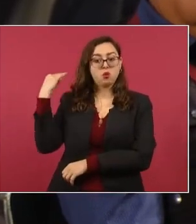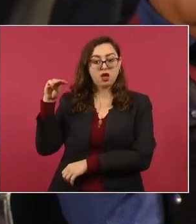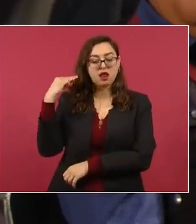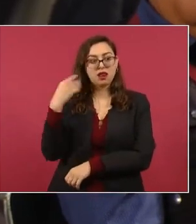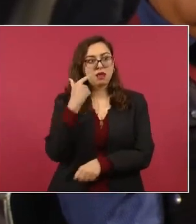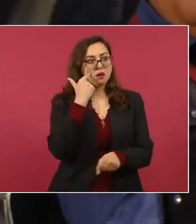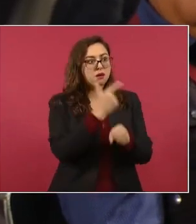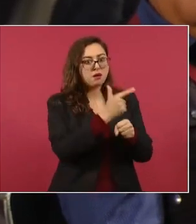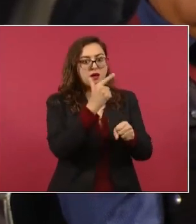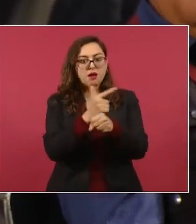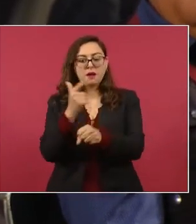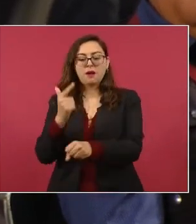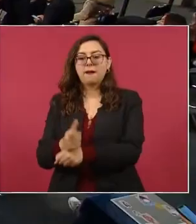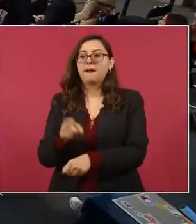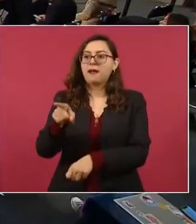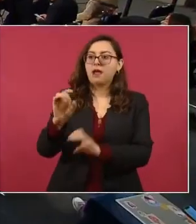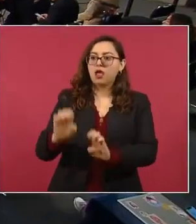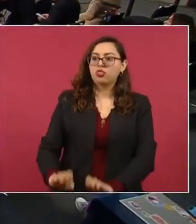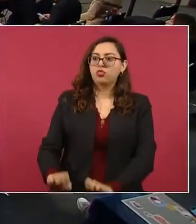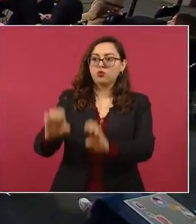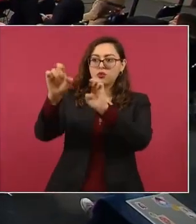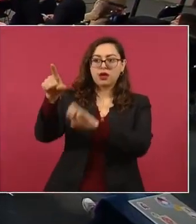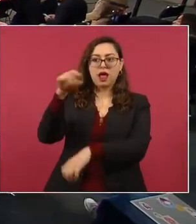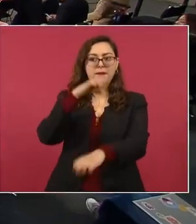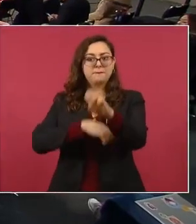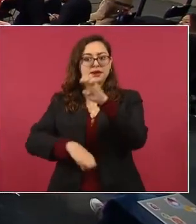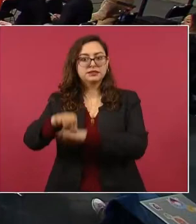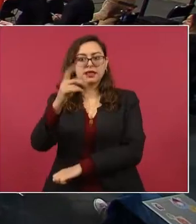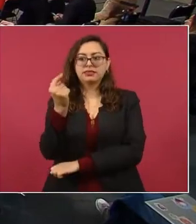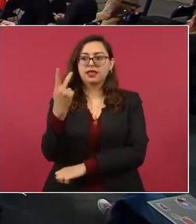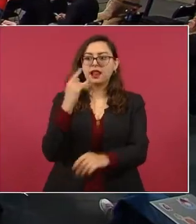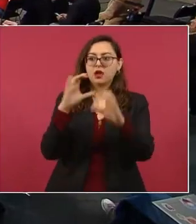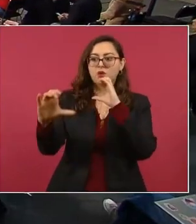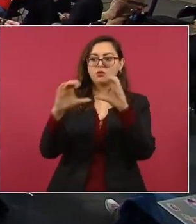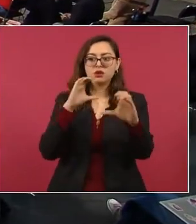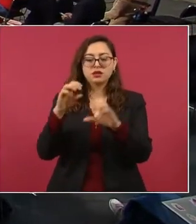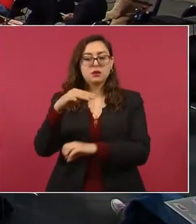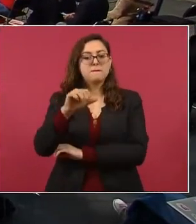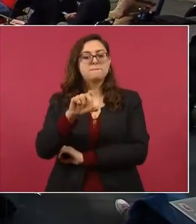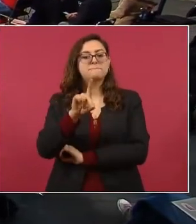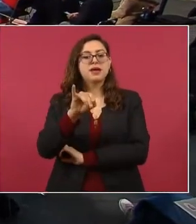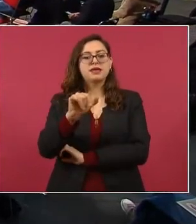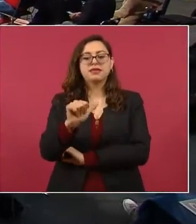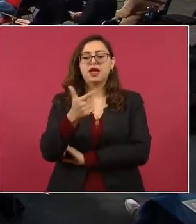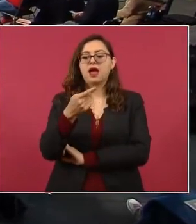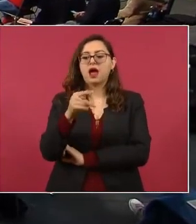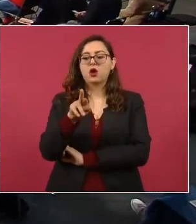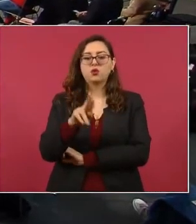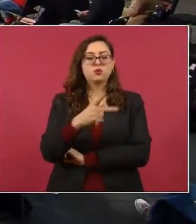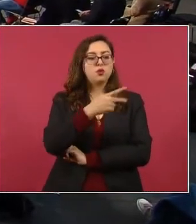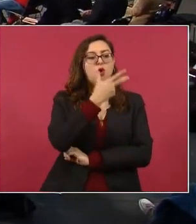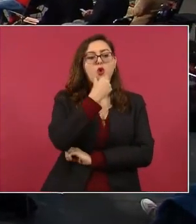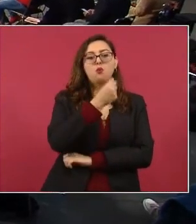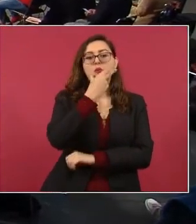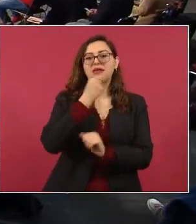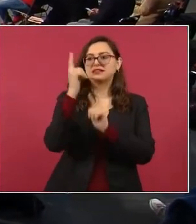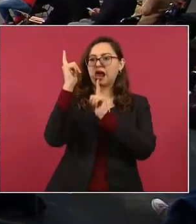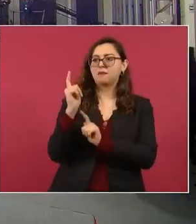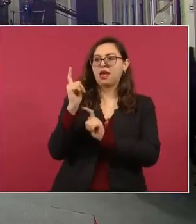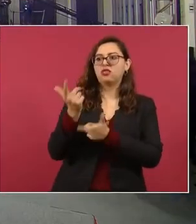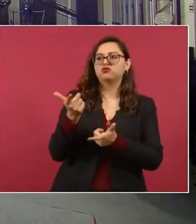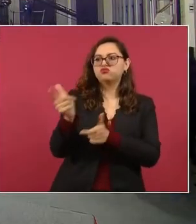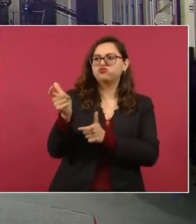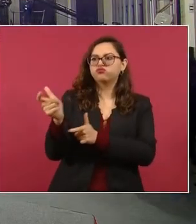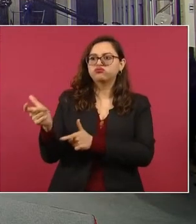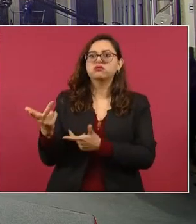y destruyeron instalaciones de la empresa Media Group y, bueno, pues dejaron sin el servicio a